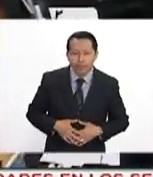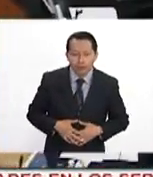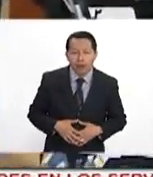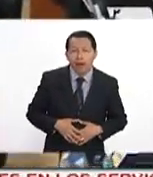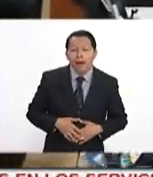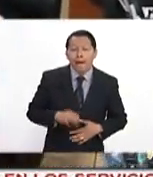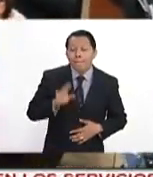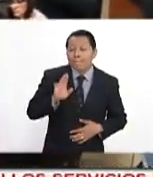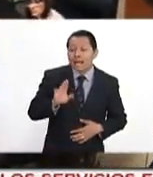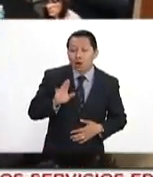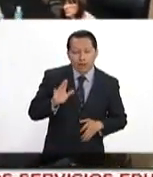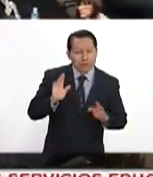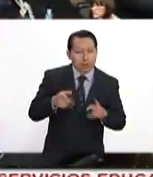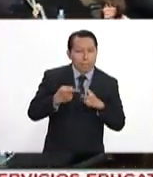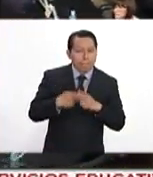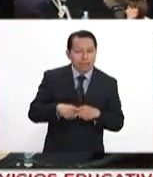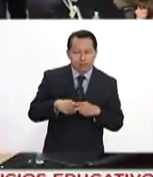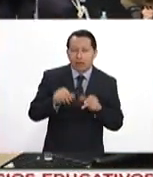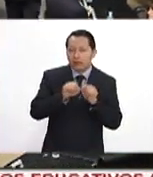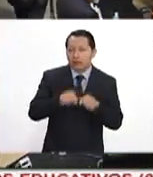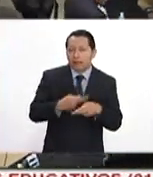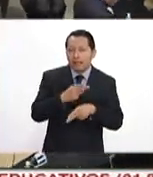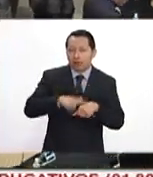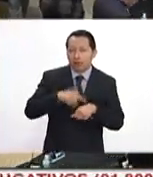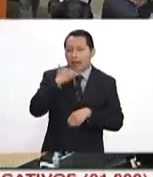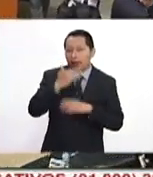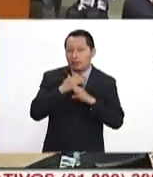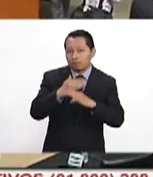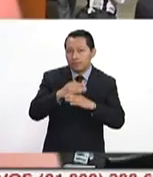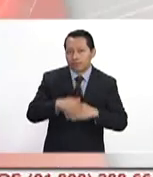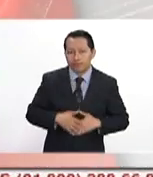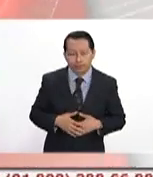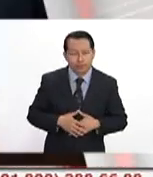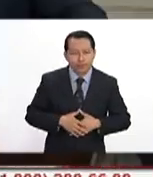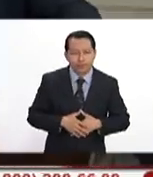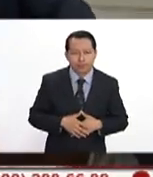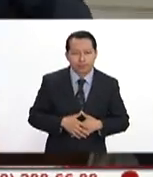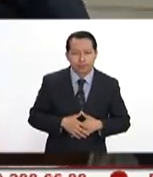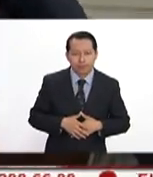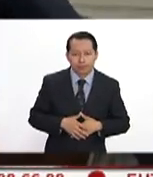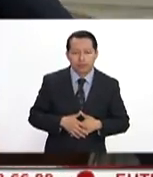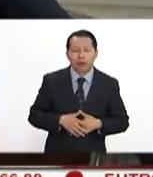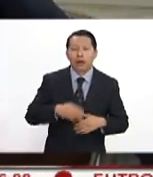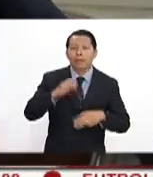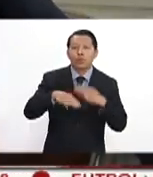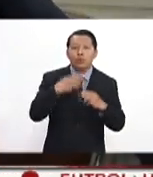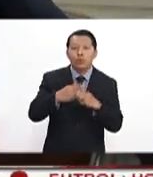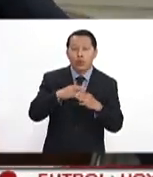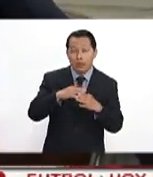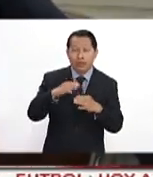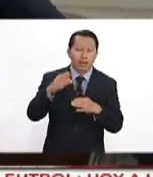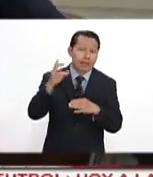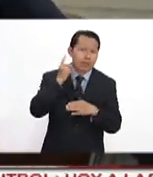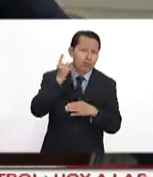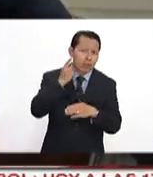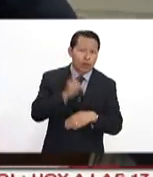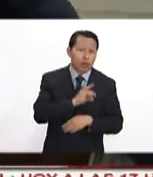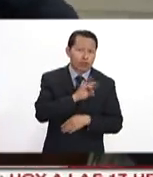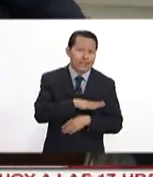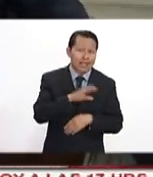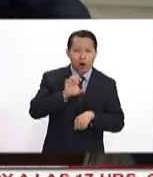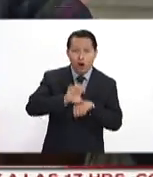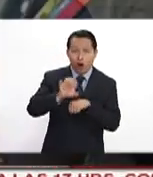Este miércoles entrará en operación el Sistema Nacional Anticorrupción. En el mundo, legisladores de Chile y